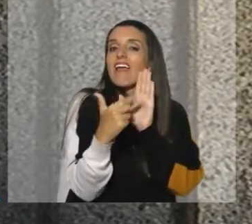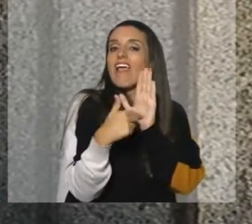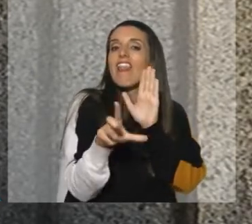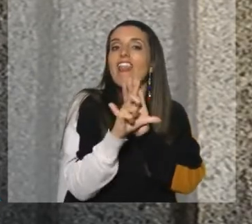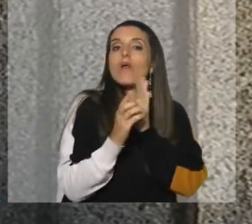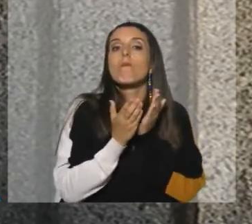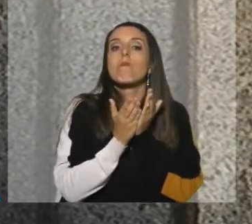puertos